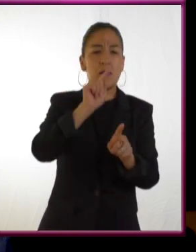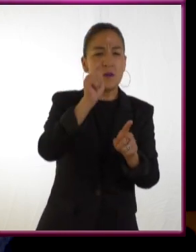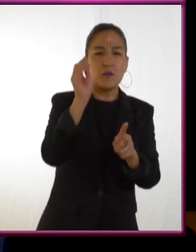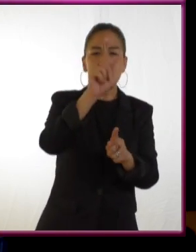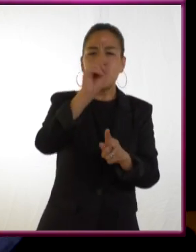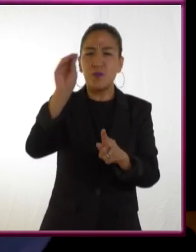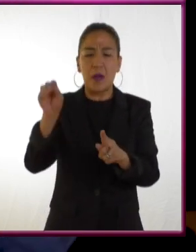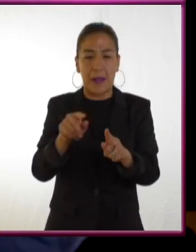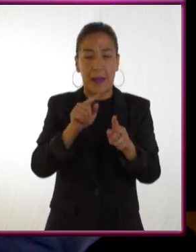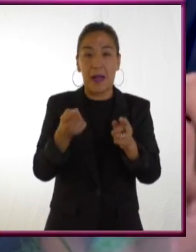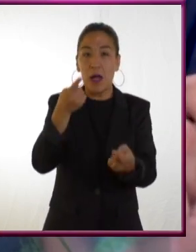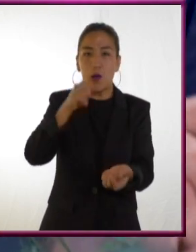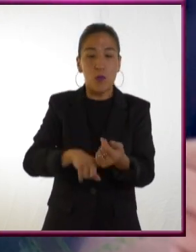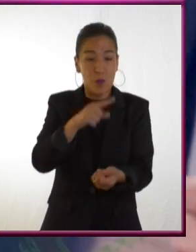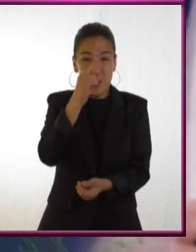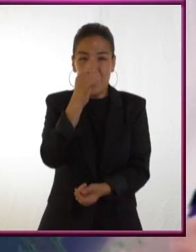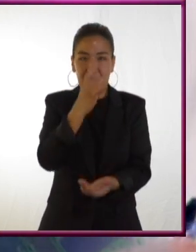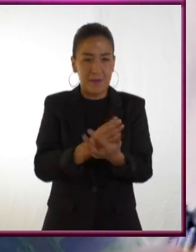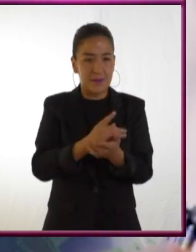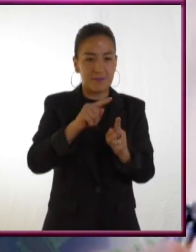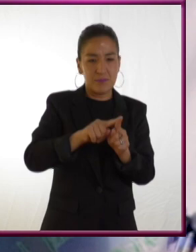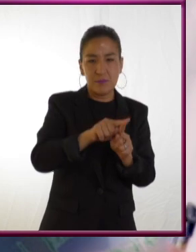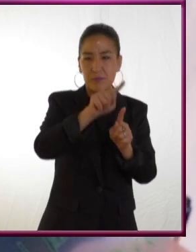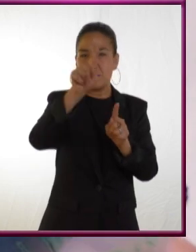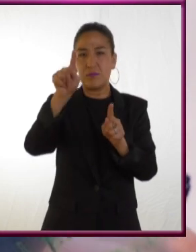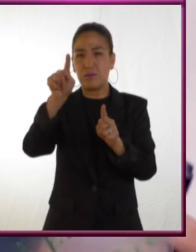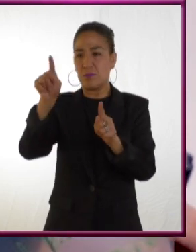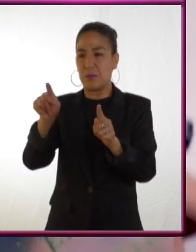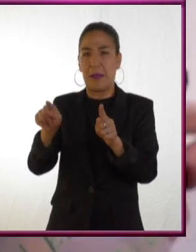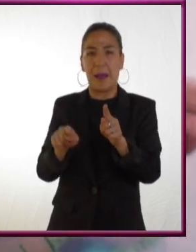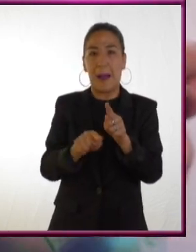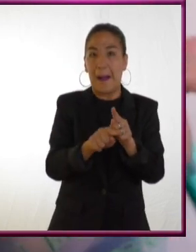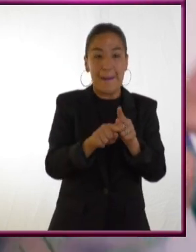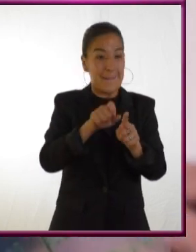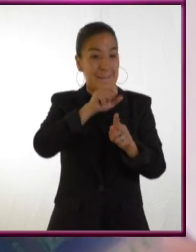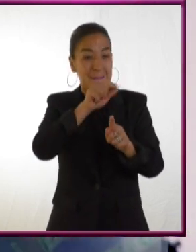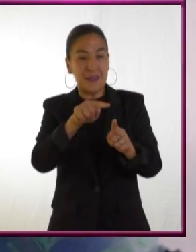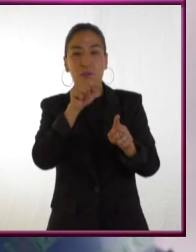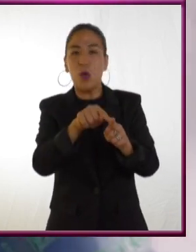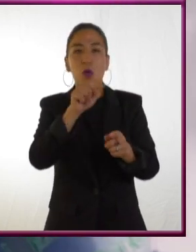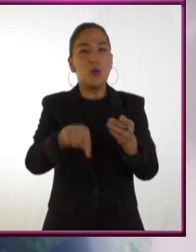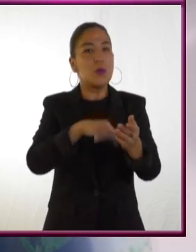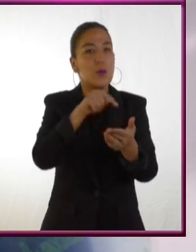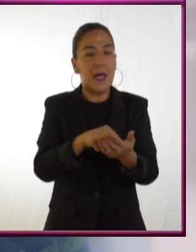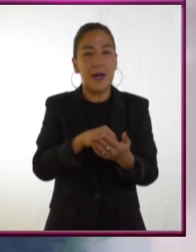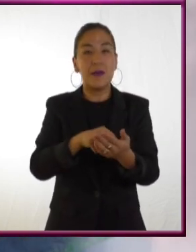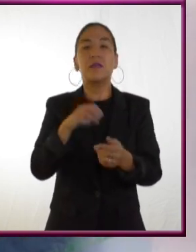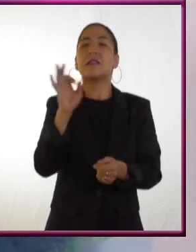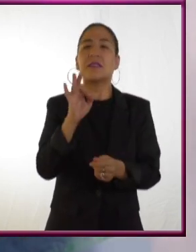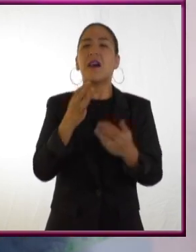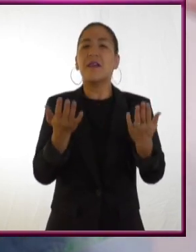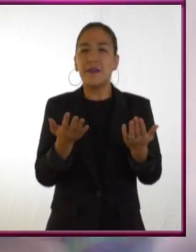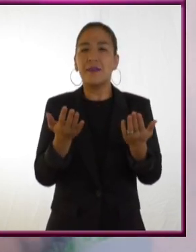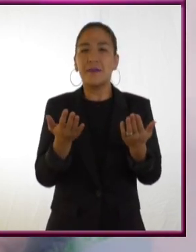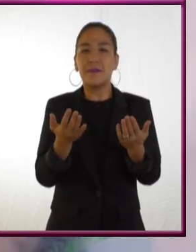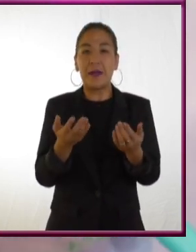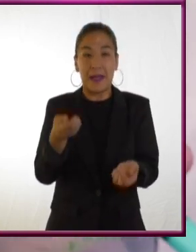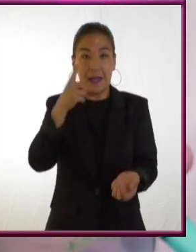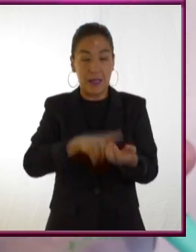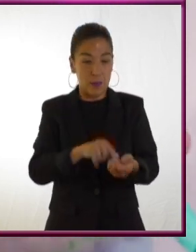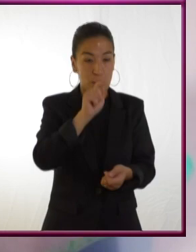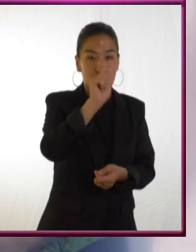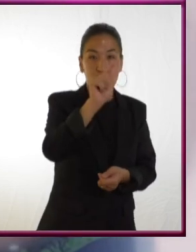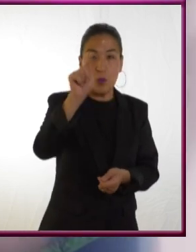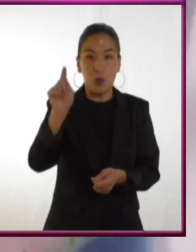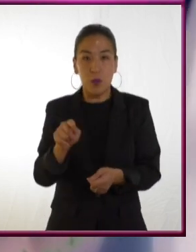por el grafo pasando una y solo una vez por cada arista o puente y volver al punto de partida si y solo si los vértices de los